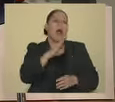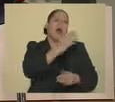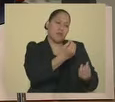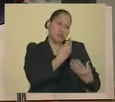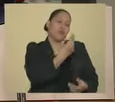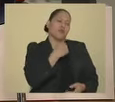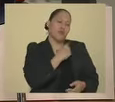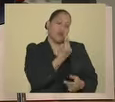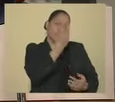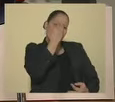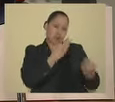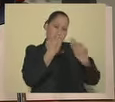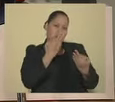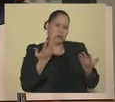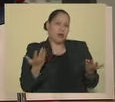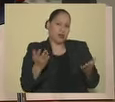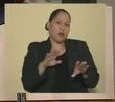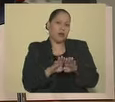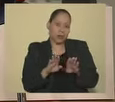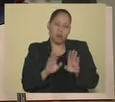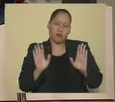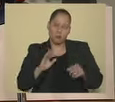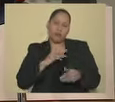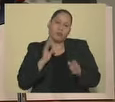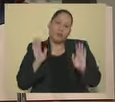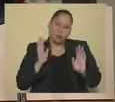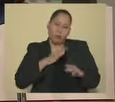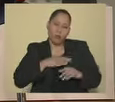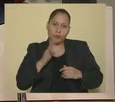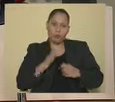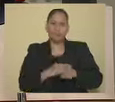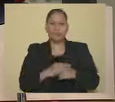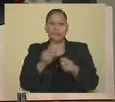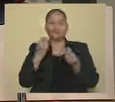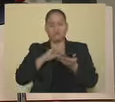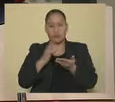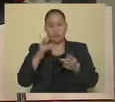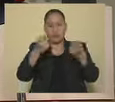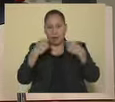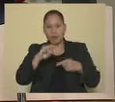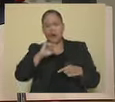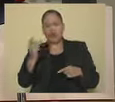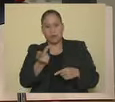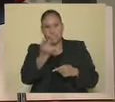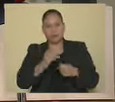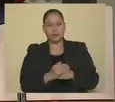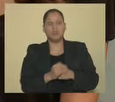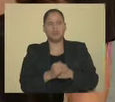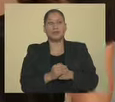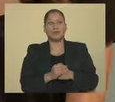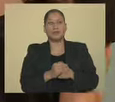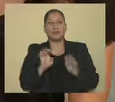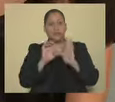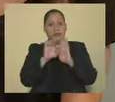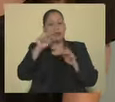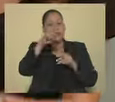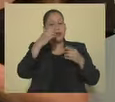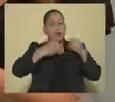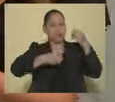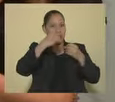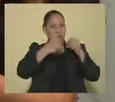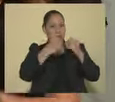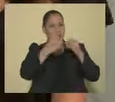sí necesito, decir, dame, ¿no? Ahora dame, claro. ¿No? Pero bueno. Correcto. Okay, muy bien, pues muchas gracias. Y aquí tenemos otra pregunta que dice, en muchos